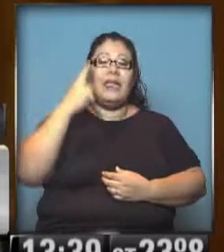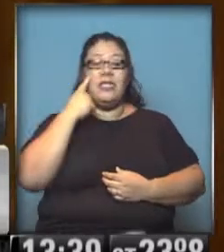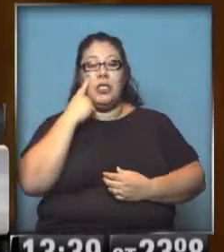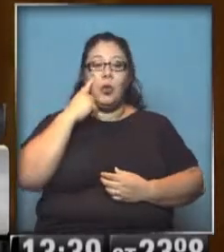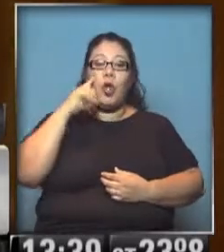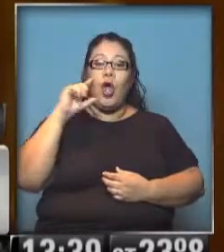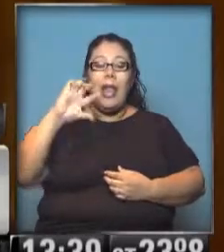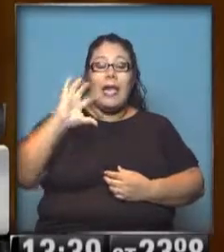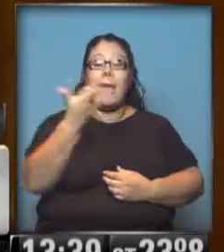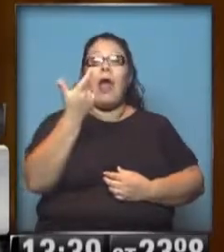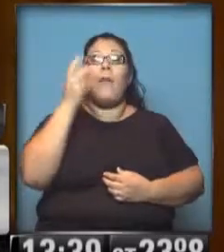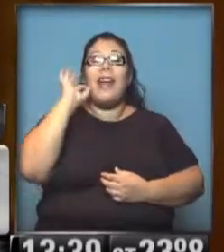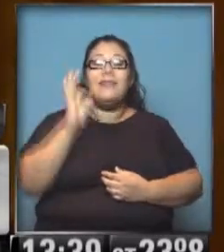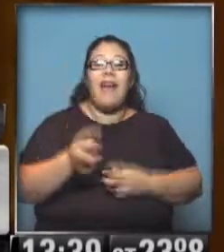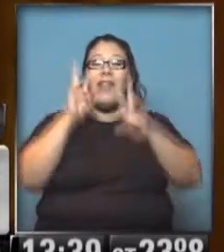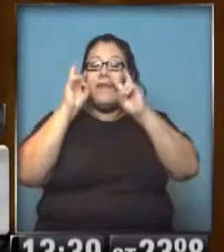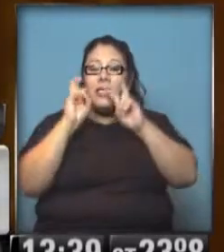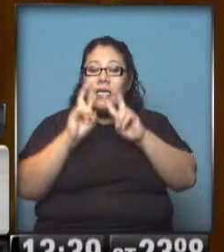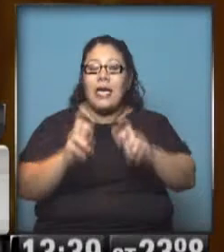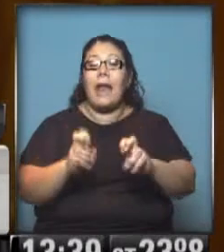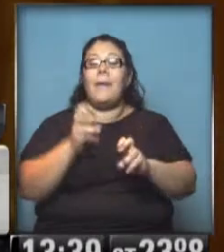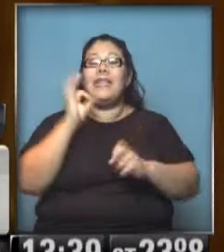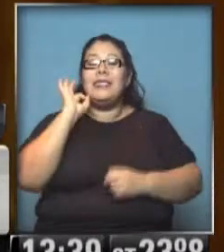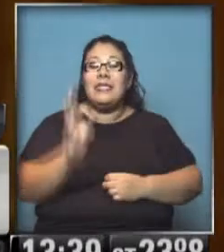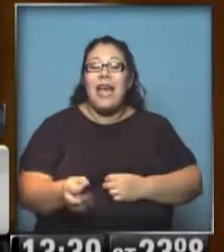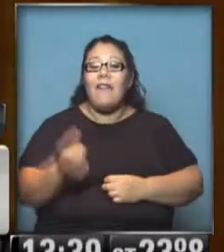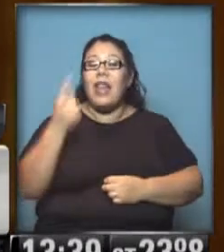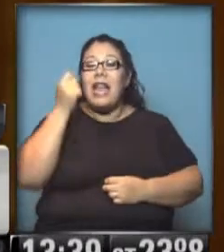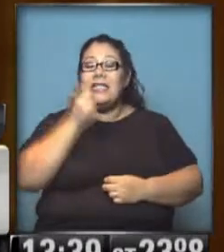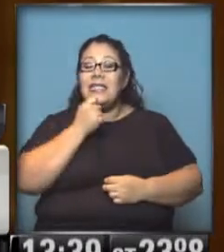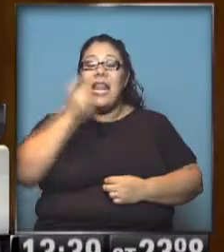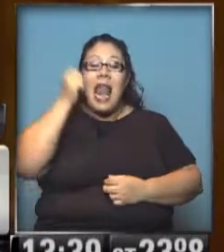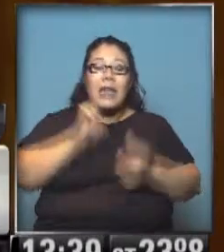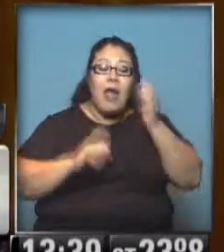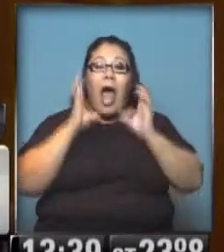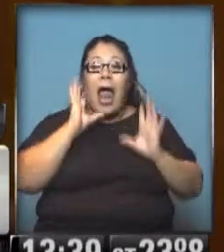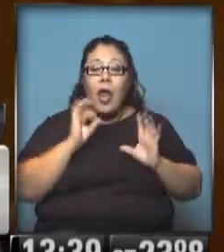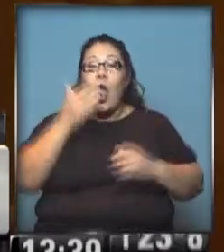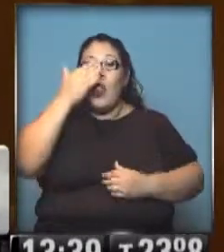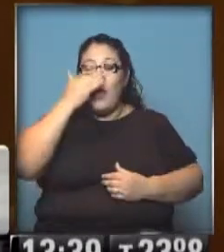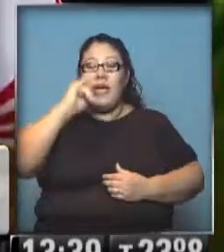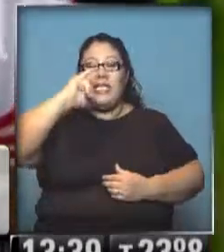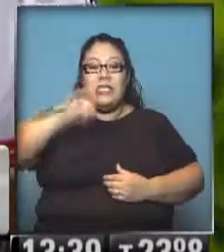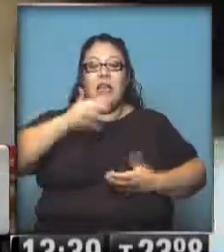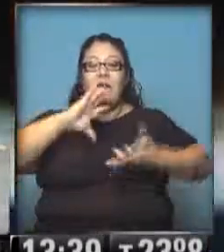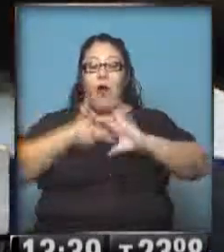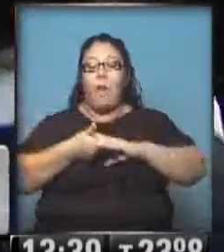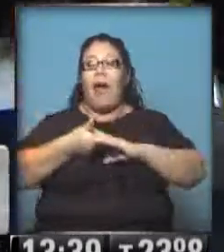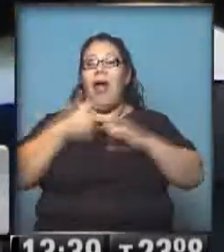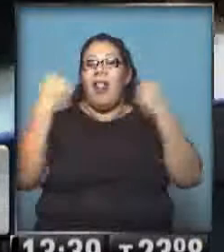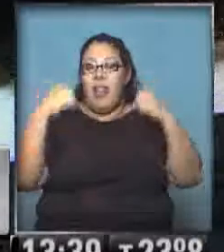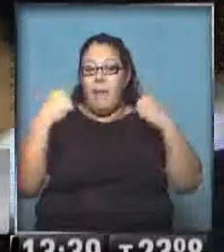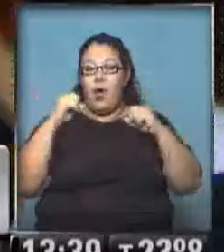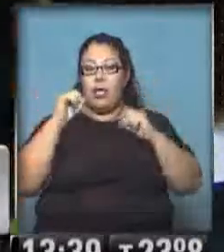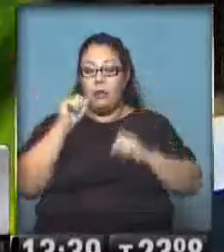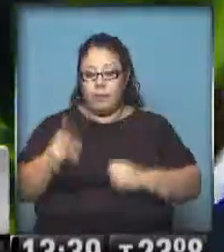qué grado de lesión corneal y conjuntival hubieran tenido y después de ahí tomar una conducta deportiva con respecto a eso